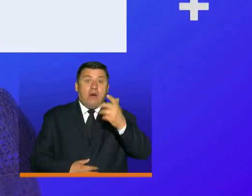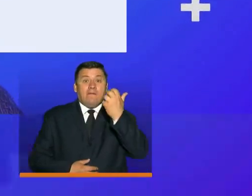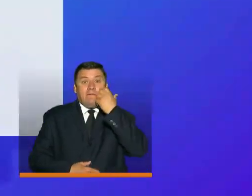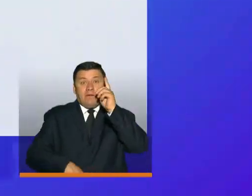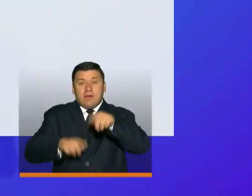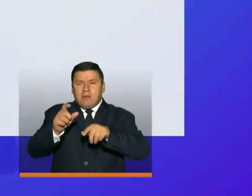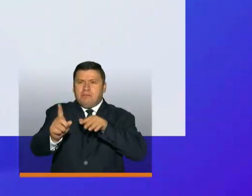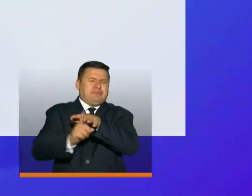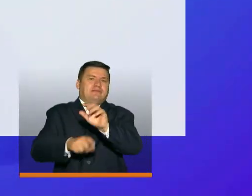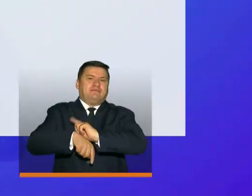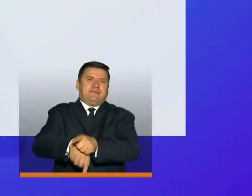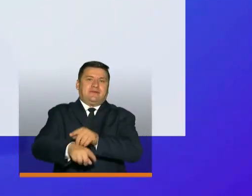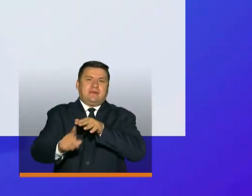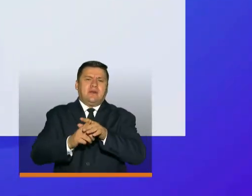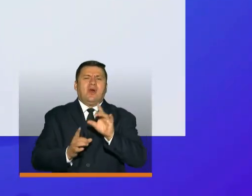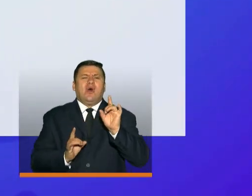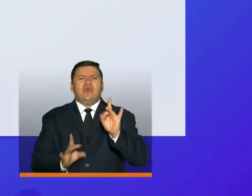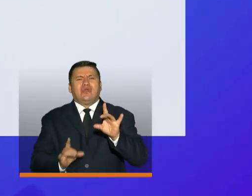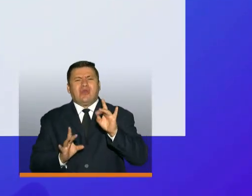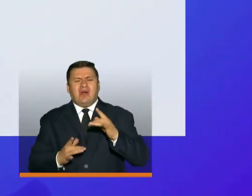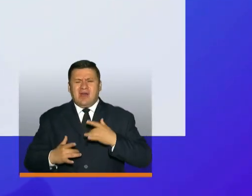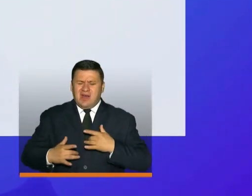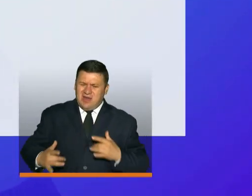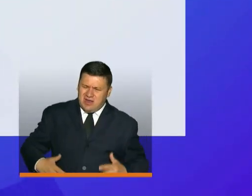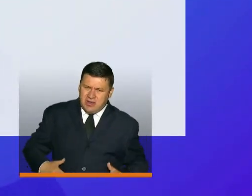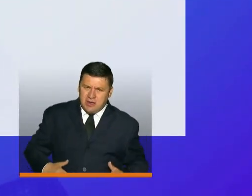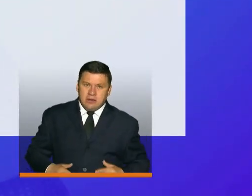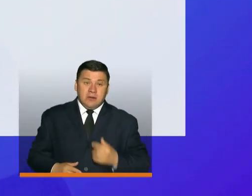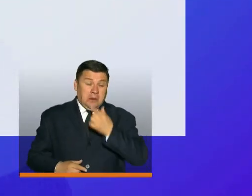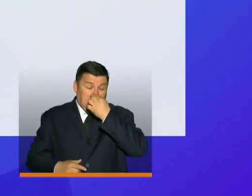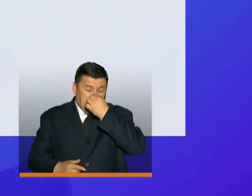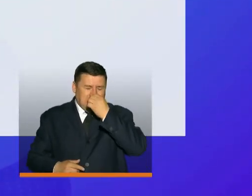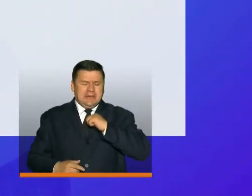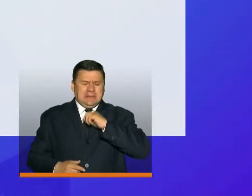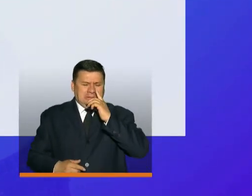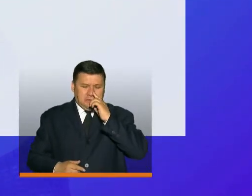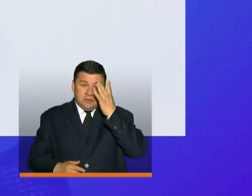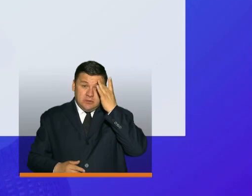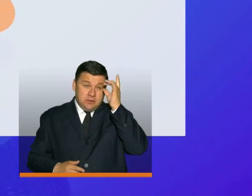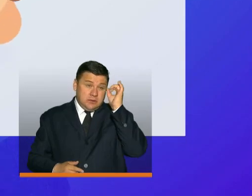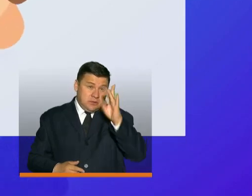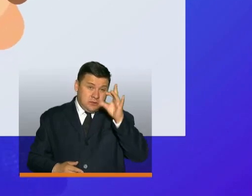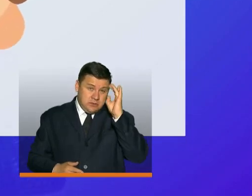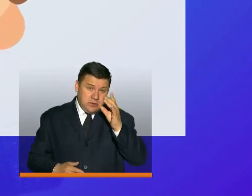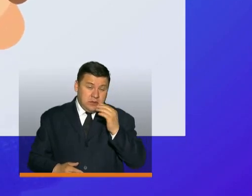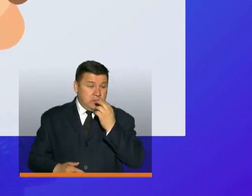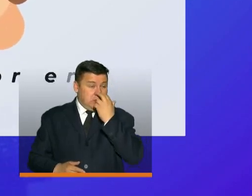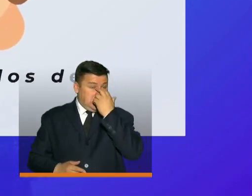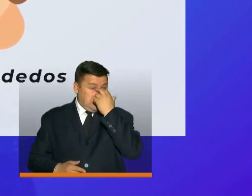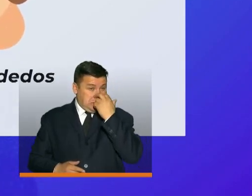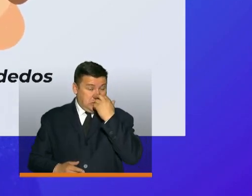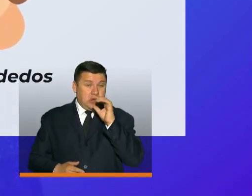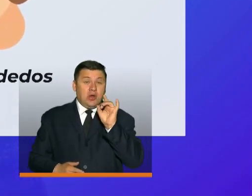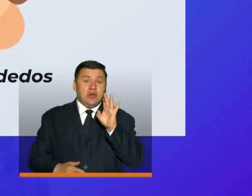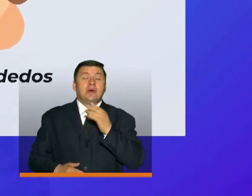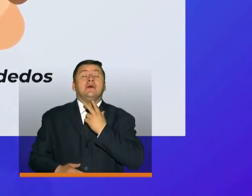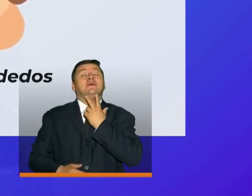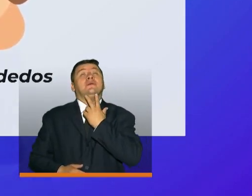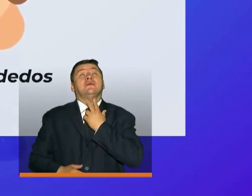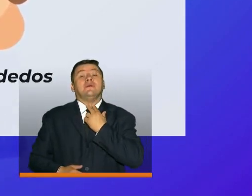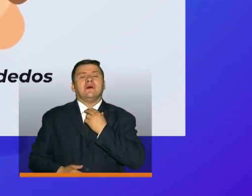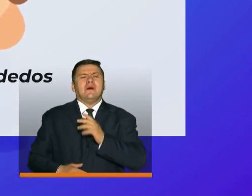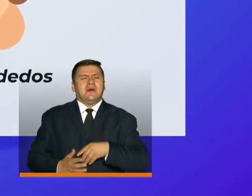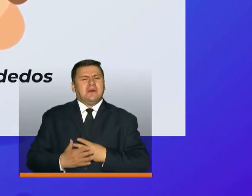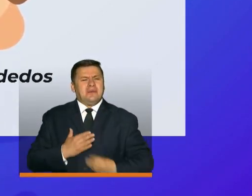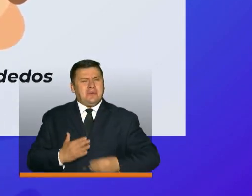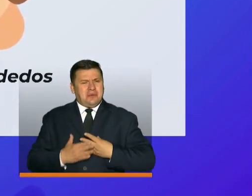algunos pacientes son los dolores y molestias, la congestión nasal, el dolor de cabeza, la conjuntivitis, el dolor de garganta, la